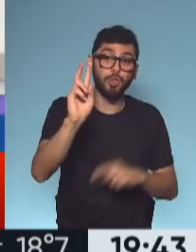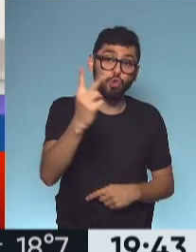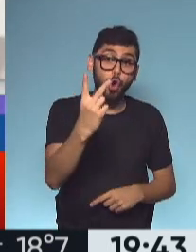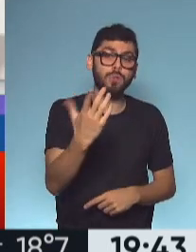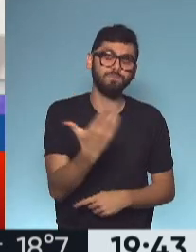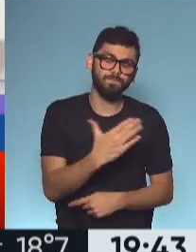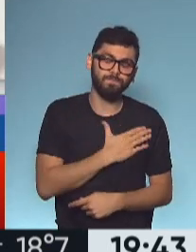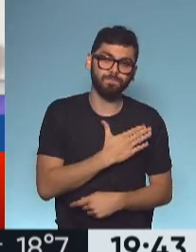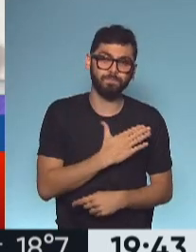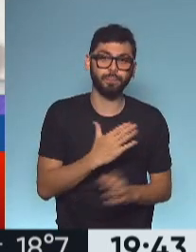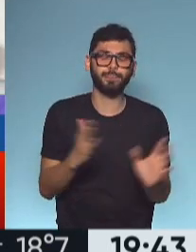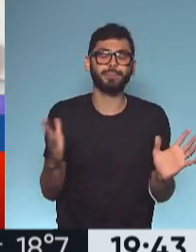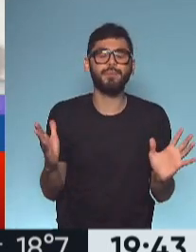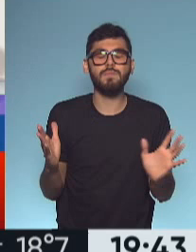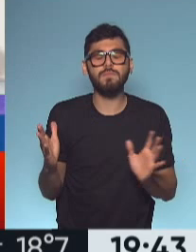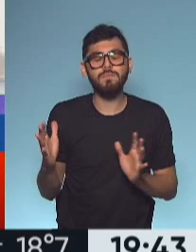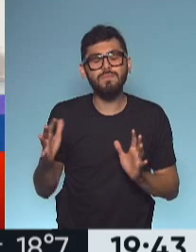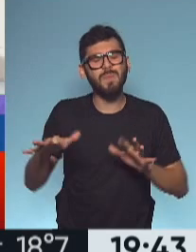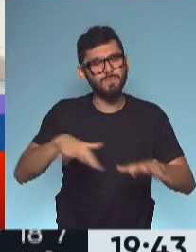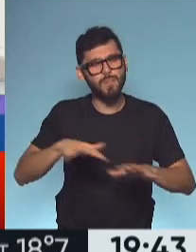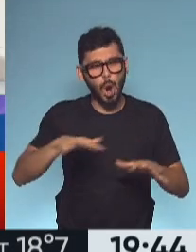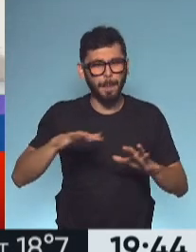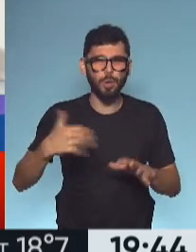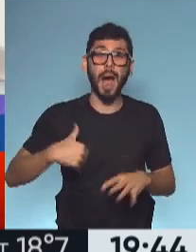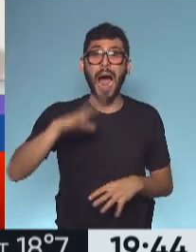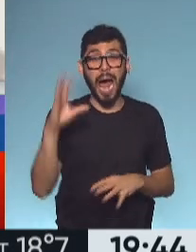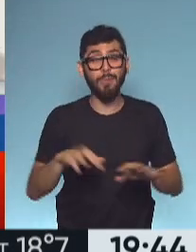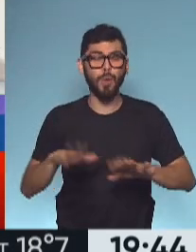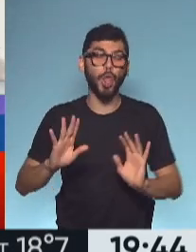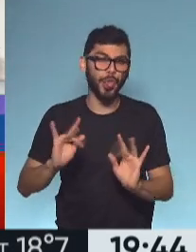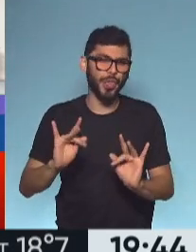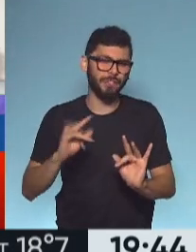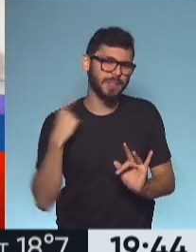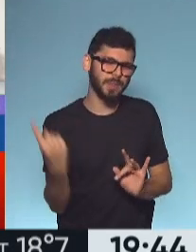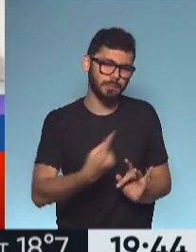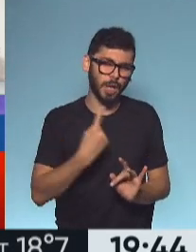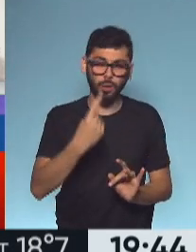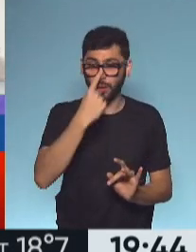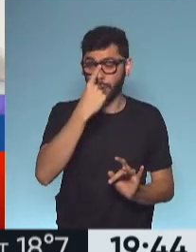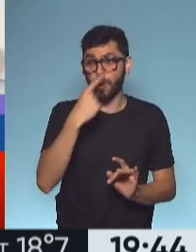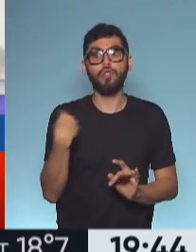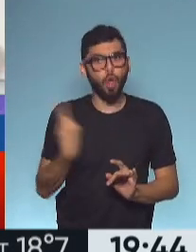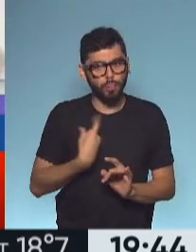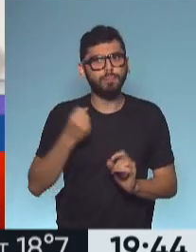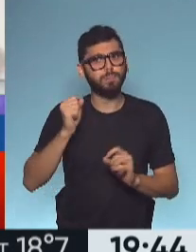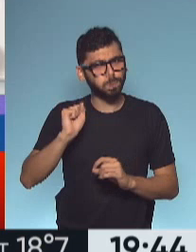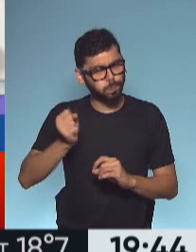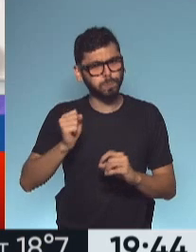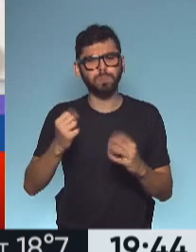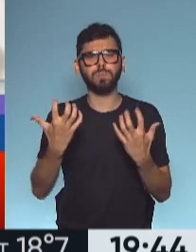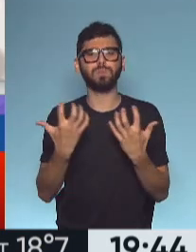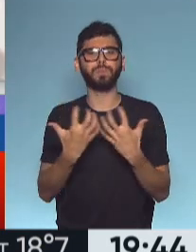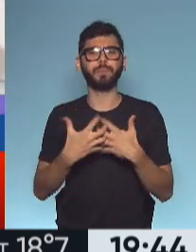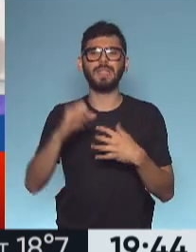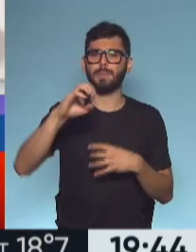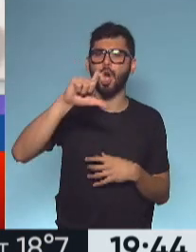¿no? Es un momento de enorme complejidad para todos los argentinos y argentinas. Nosotros hemos desarrollado una plataforma, que es la plataforma